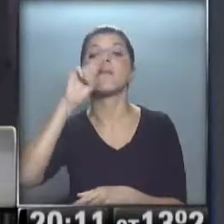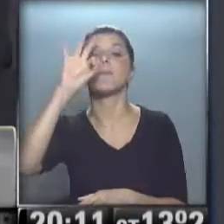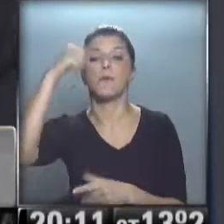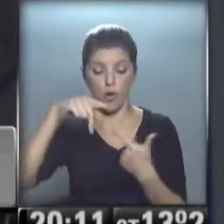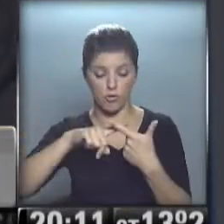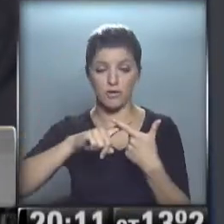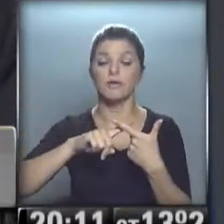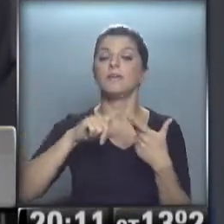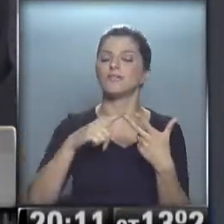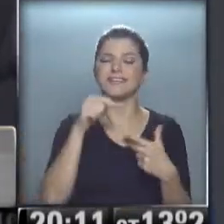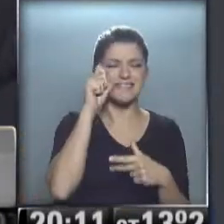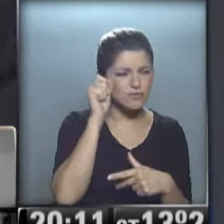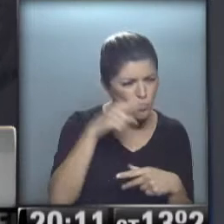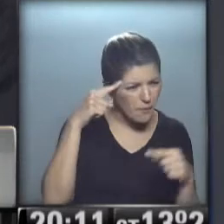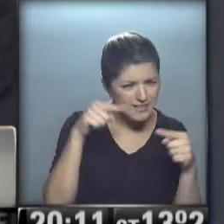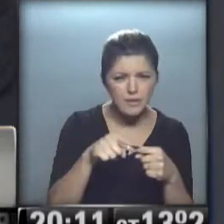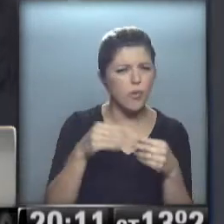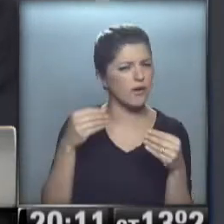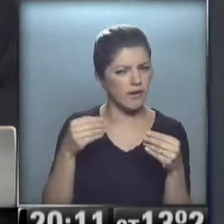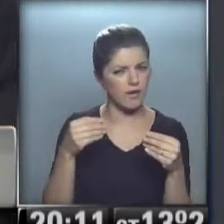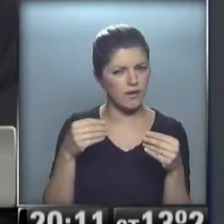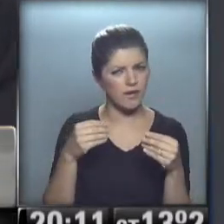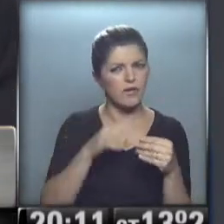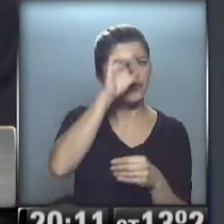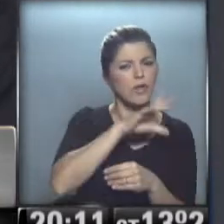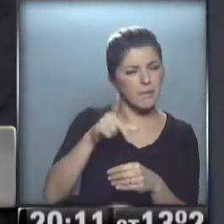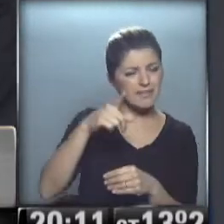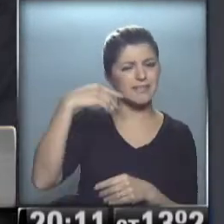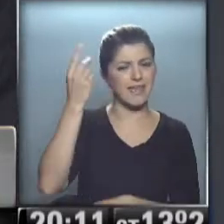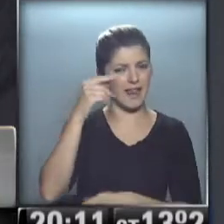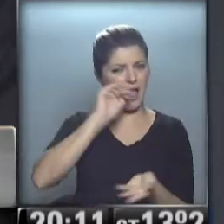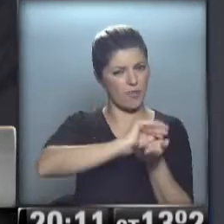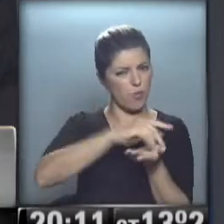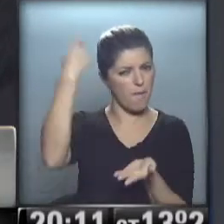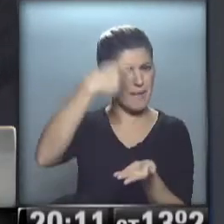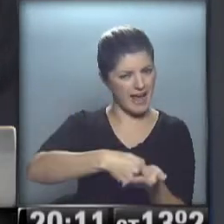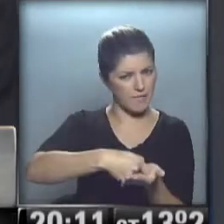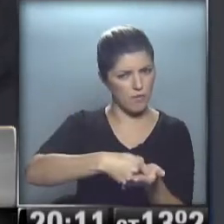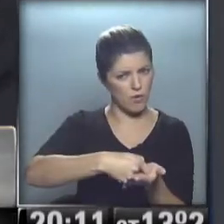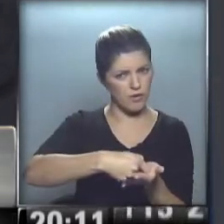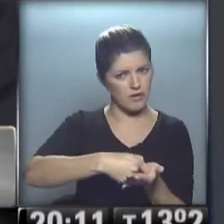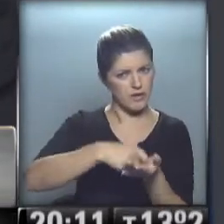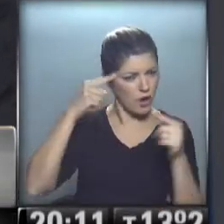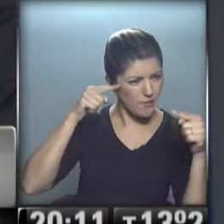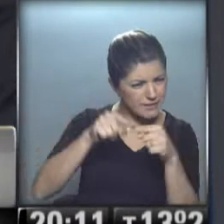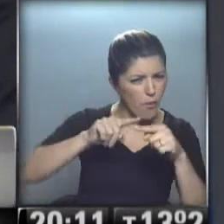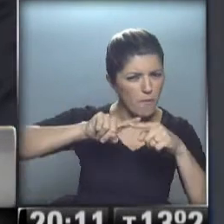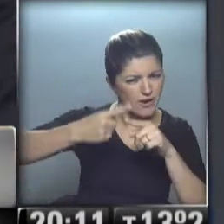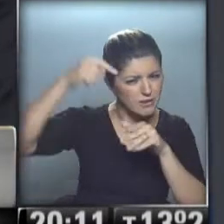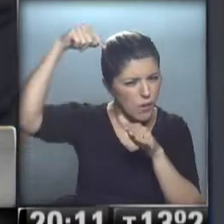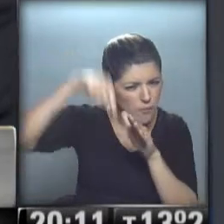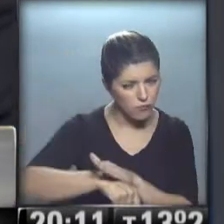si el objetivo de los buitres va más allá de un cobro de más de mil millones de dólares y el objetivo es político de